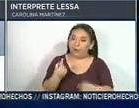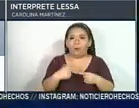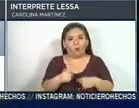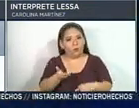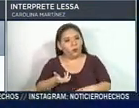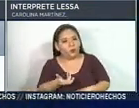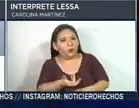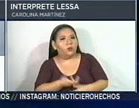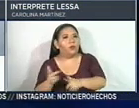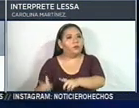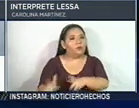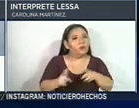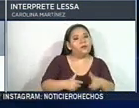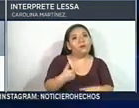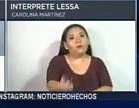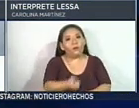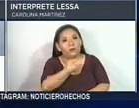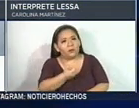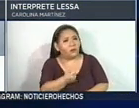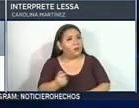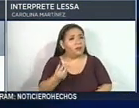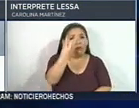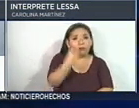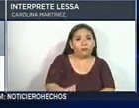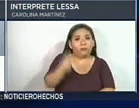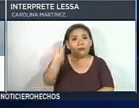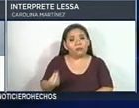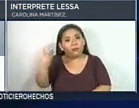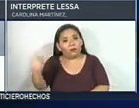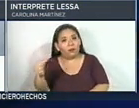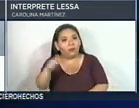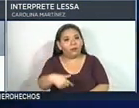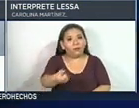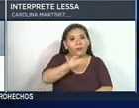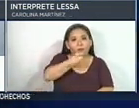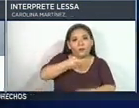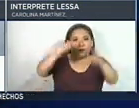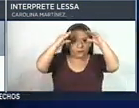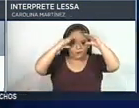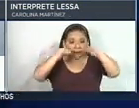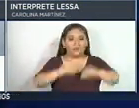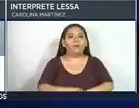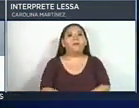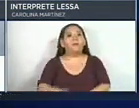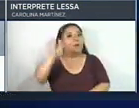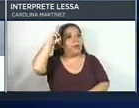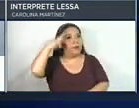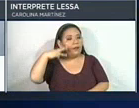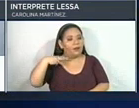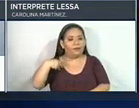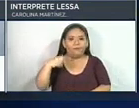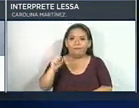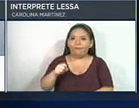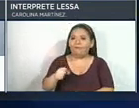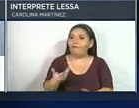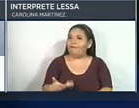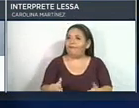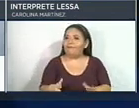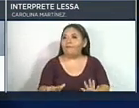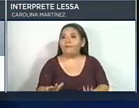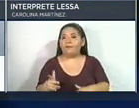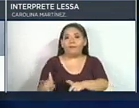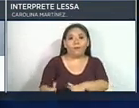nosotros continuamos listos para informarle como todos los días aquí en Hechos Emisión Estelar. Así es, estamos listos para